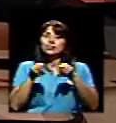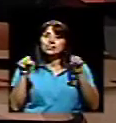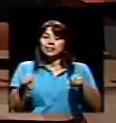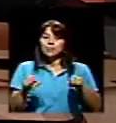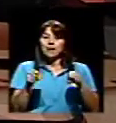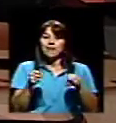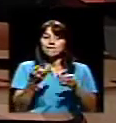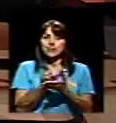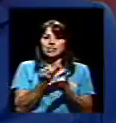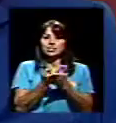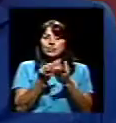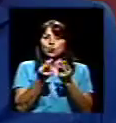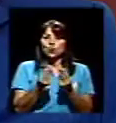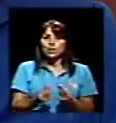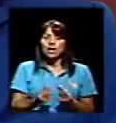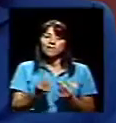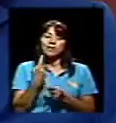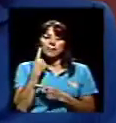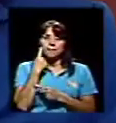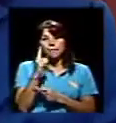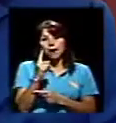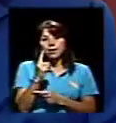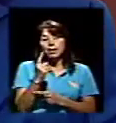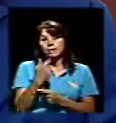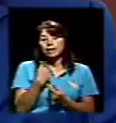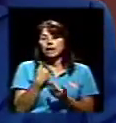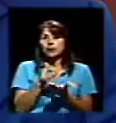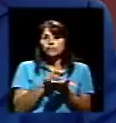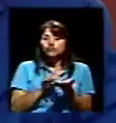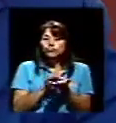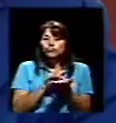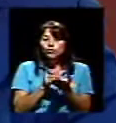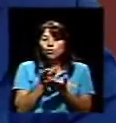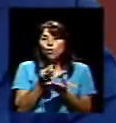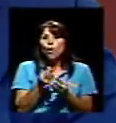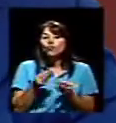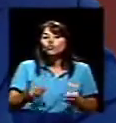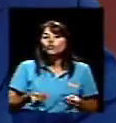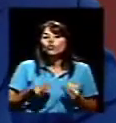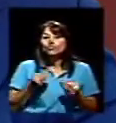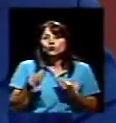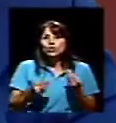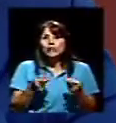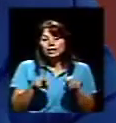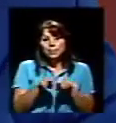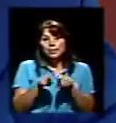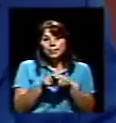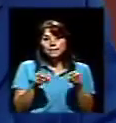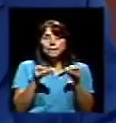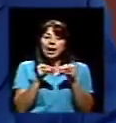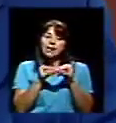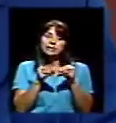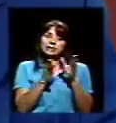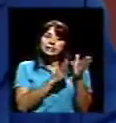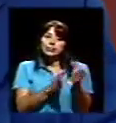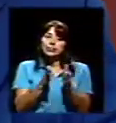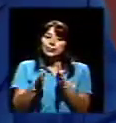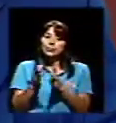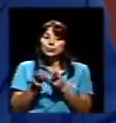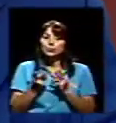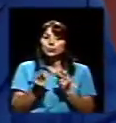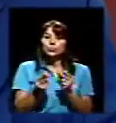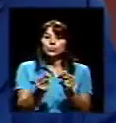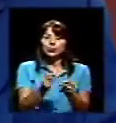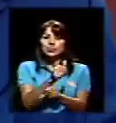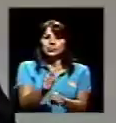contable para tener costos y tener un ordenamiento un poco más expedito en este sentido y establecer los